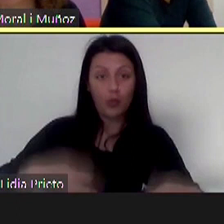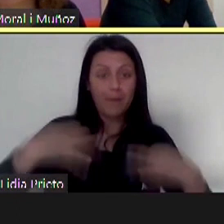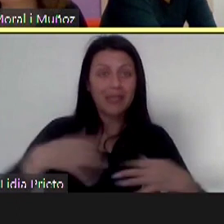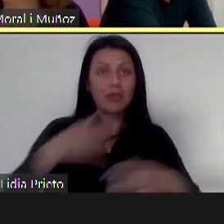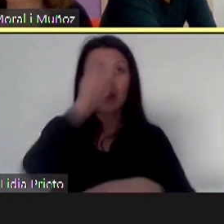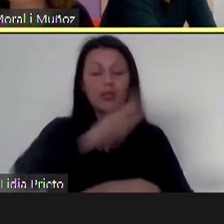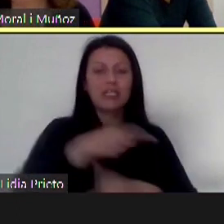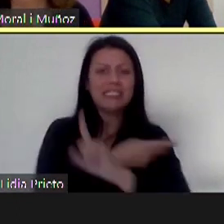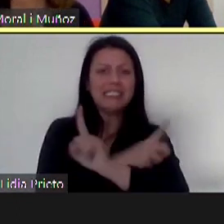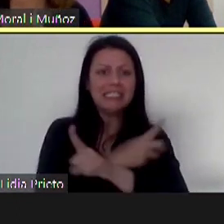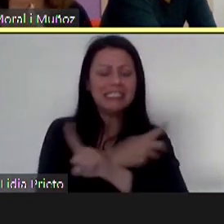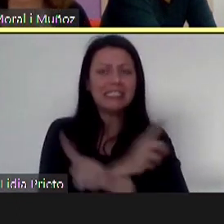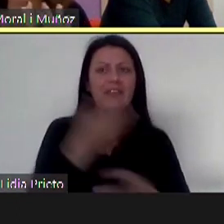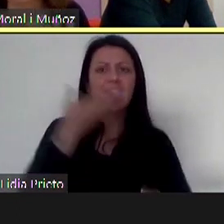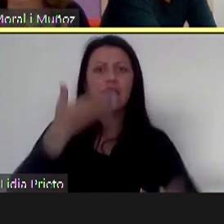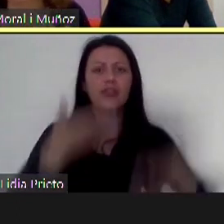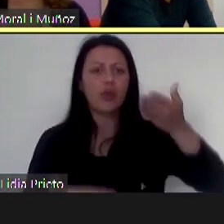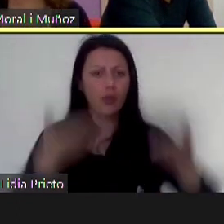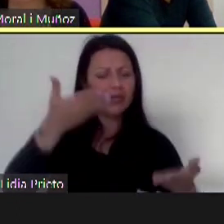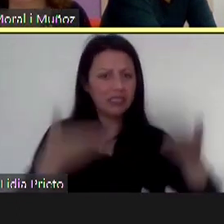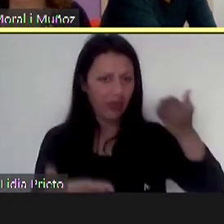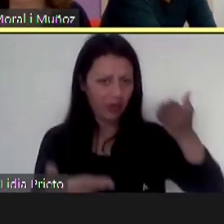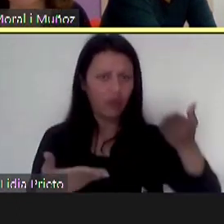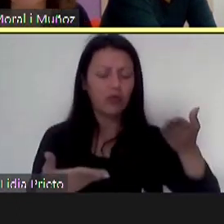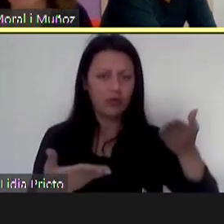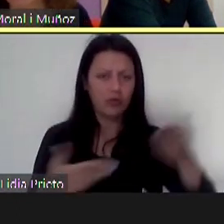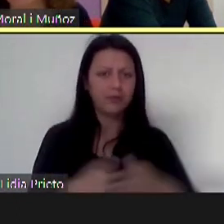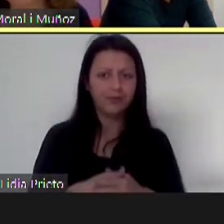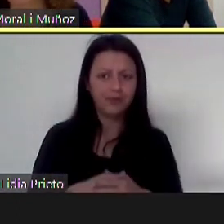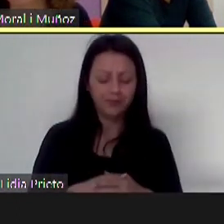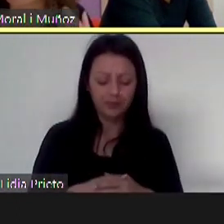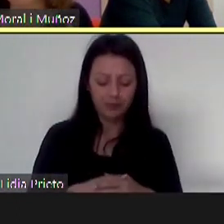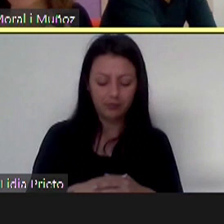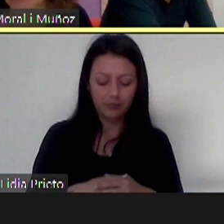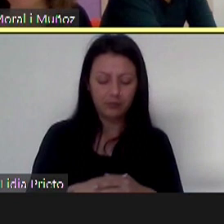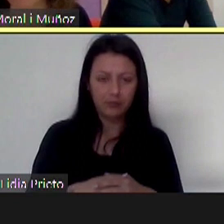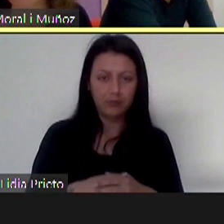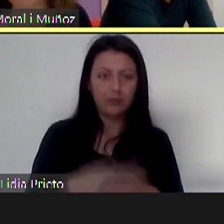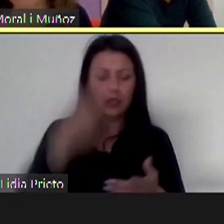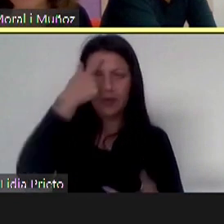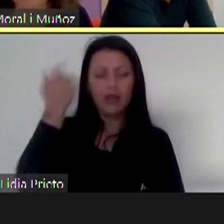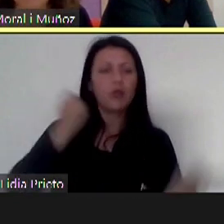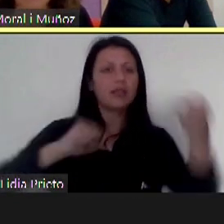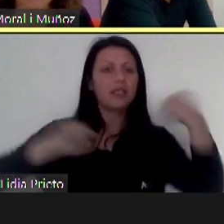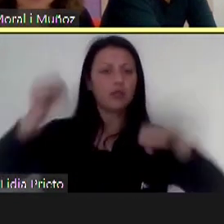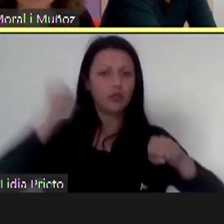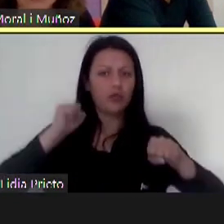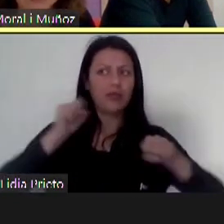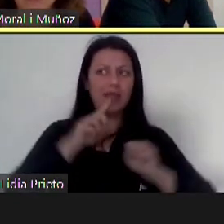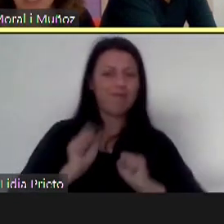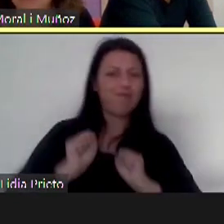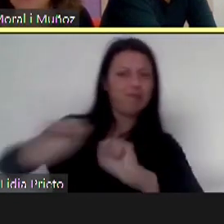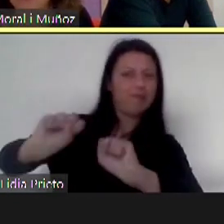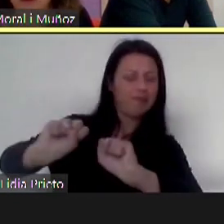a descompensación y sobre todo lo que va a dar es una actitud defensiva. Yo si no